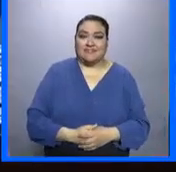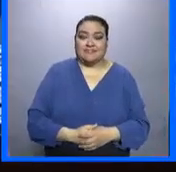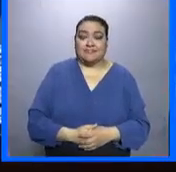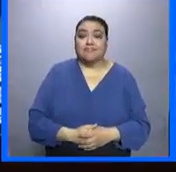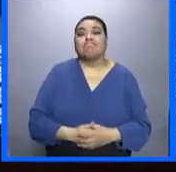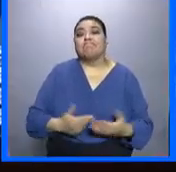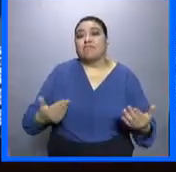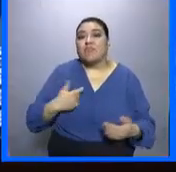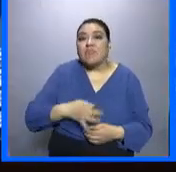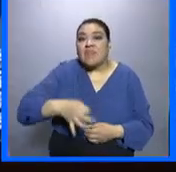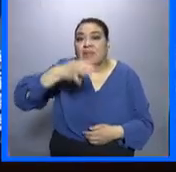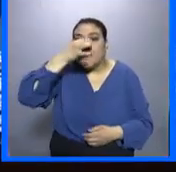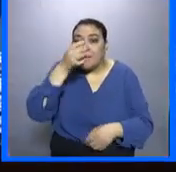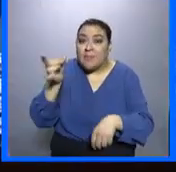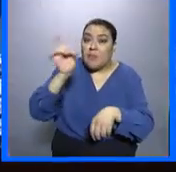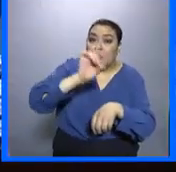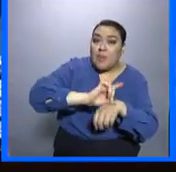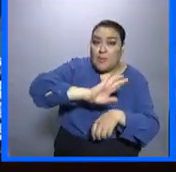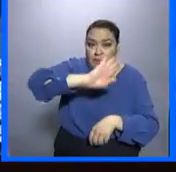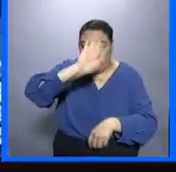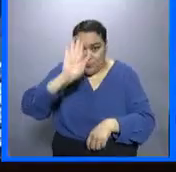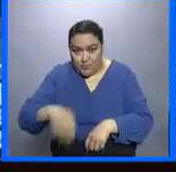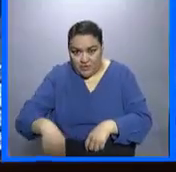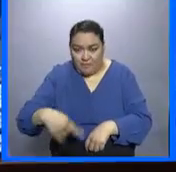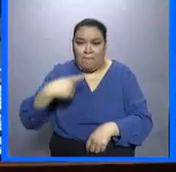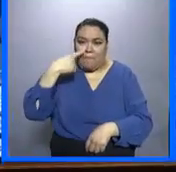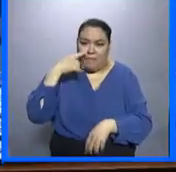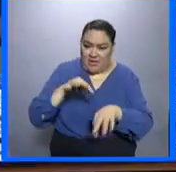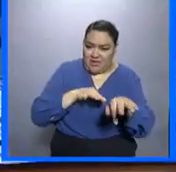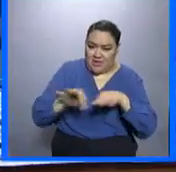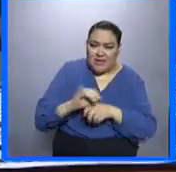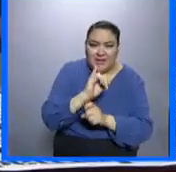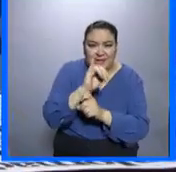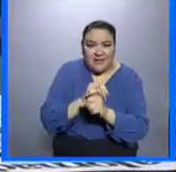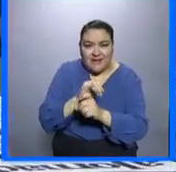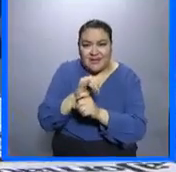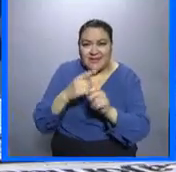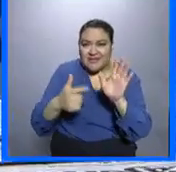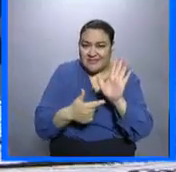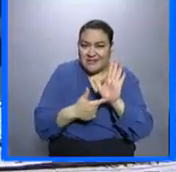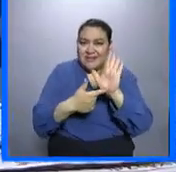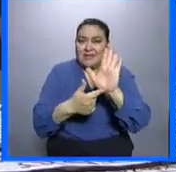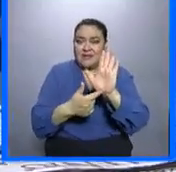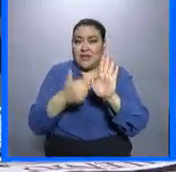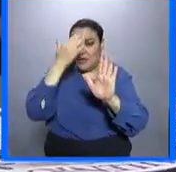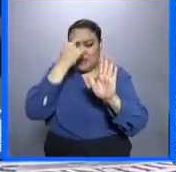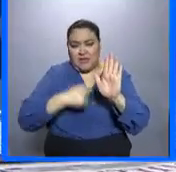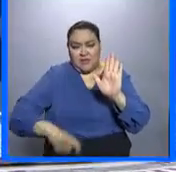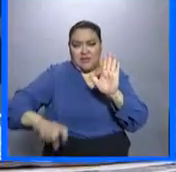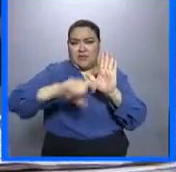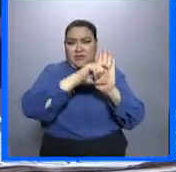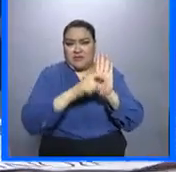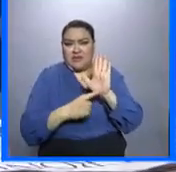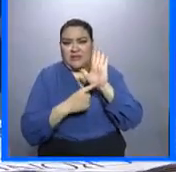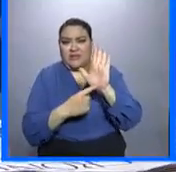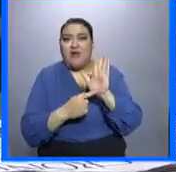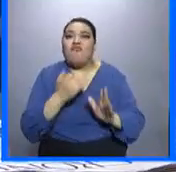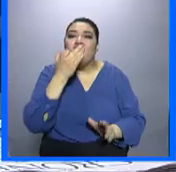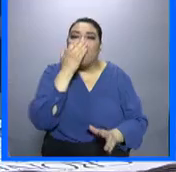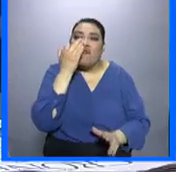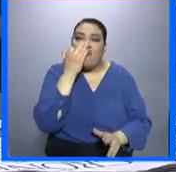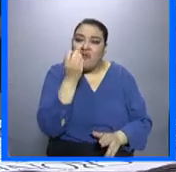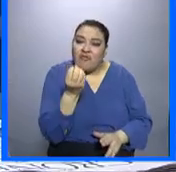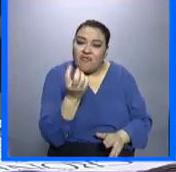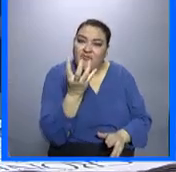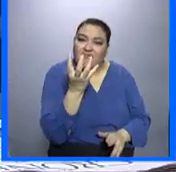Y ya se acerca el Día de Muertos y le presentamos un trabajo especial sobre uno de los símbolos de esta celebración, la flor de